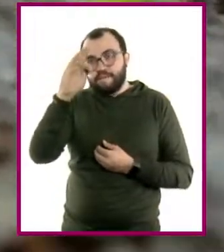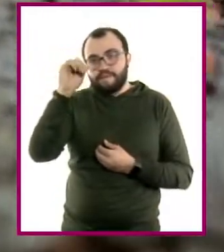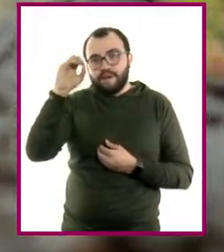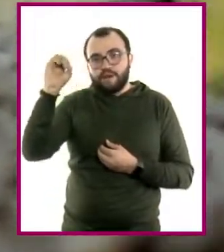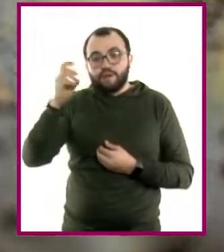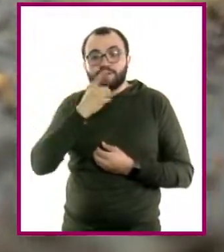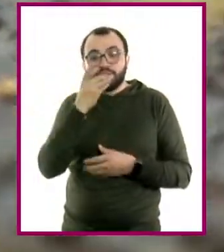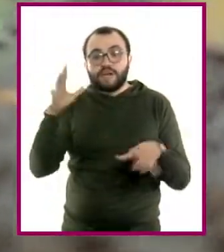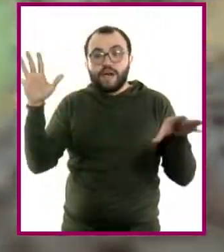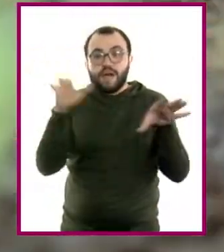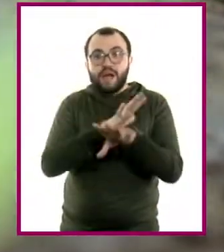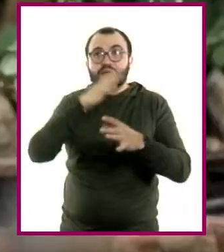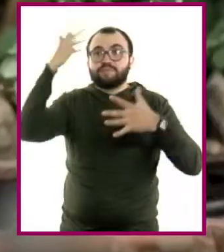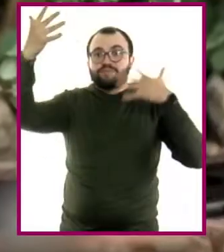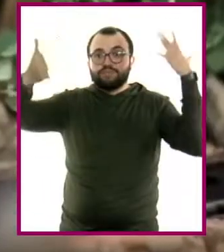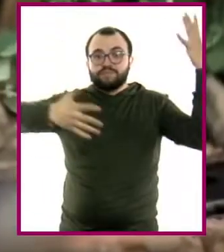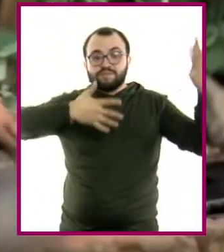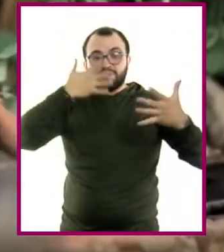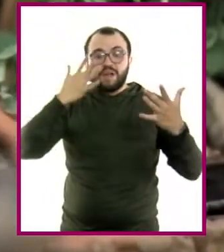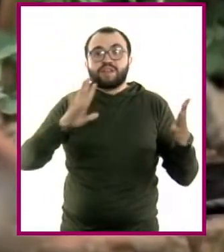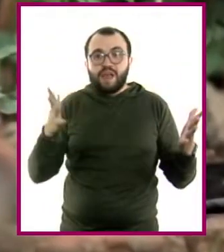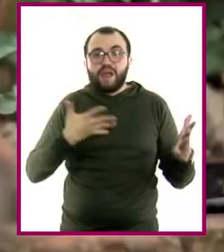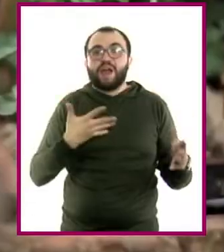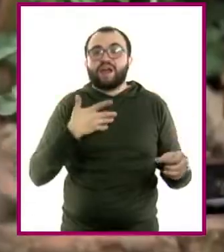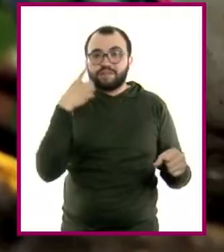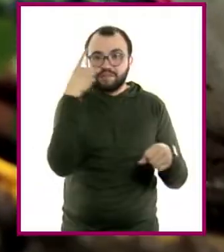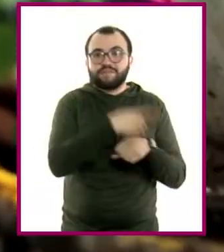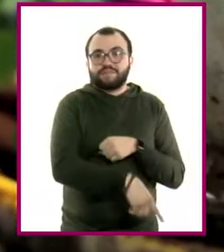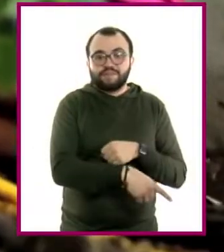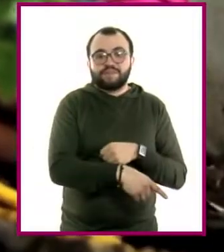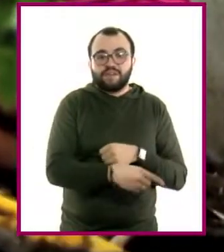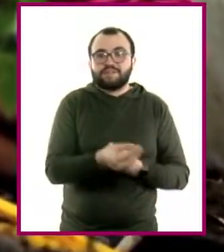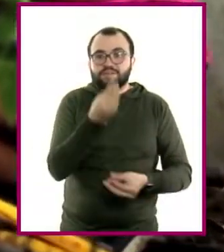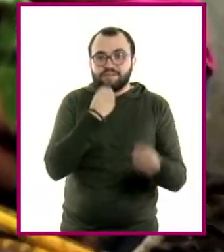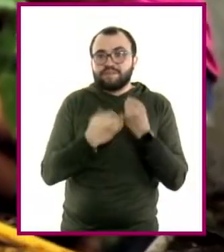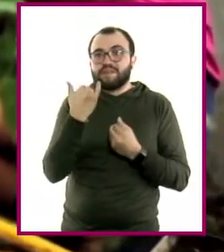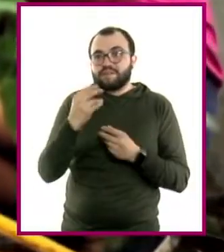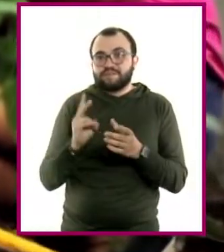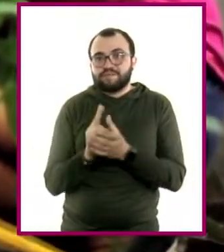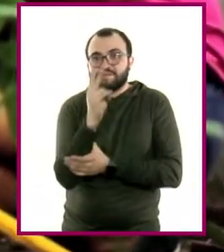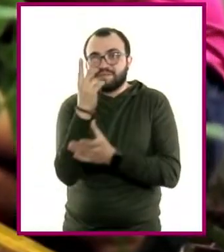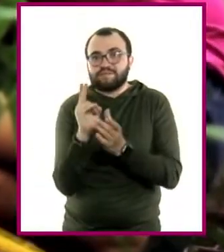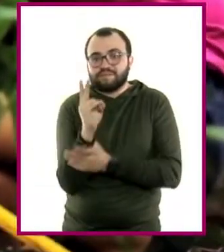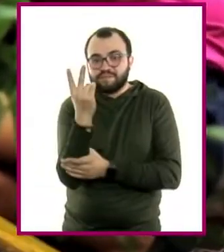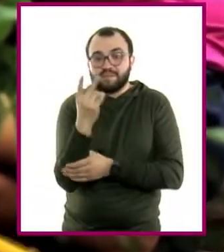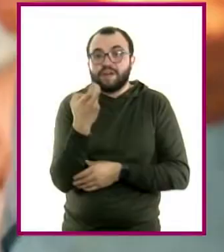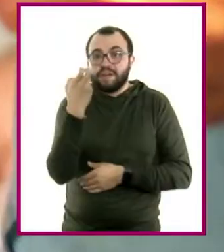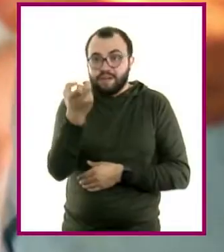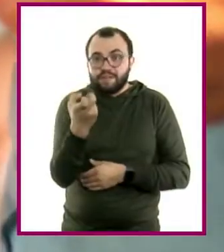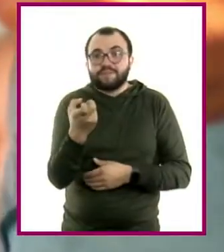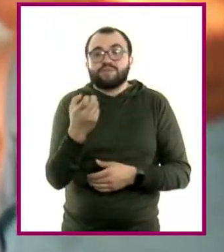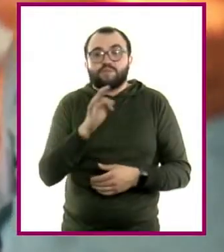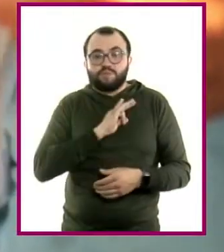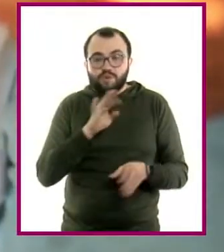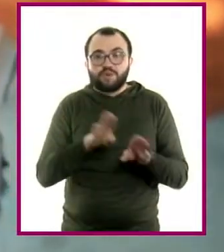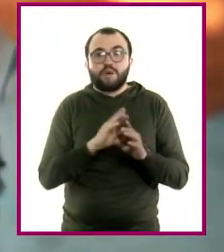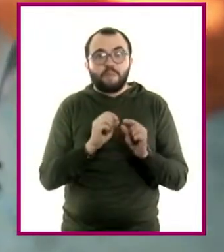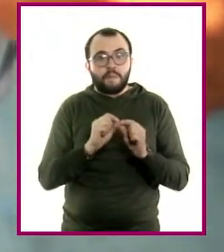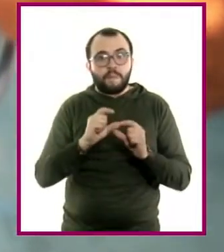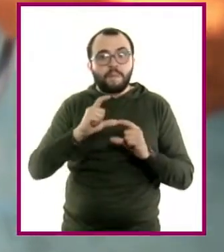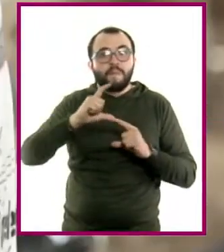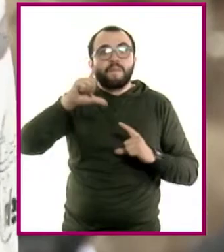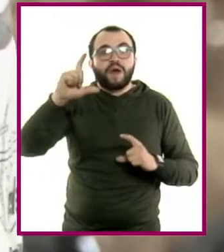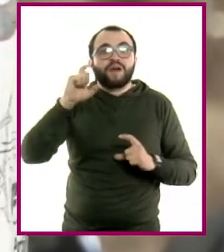climático ya afecta a los sectores de la alimentación y la agricultura, y se prevé que estas repercusiones aumenten junto con las